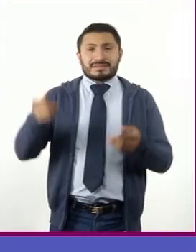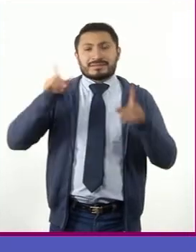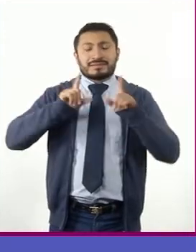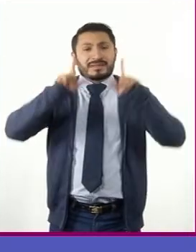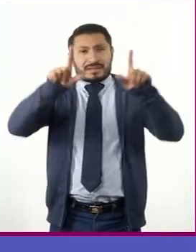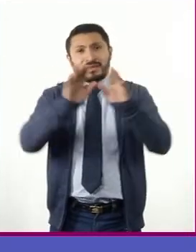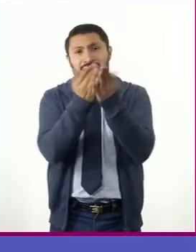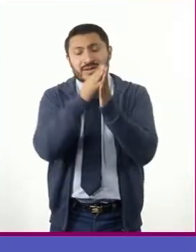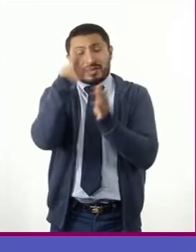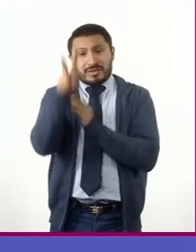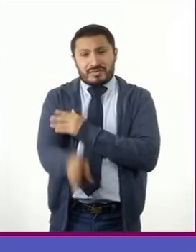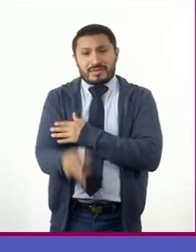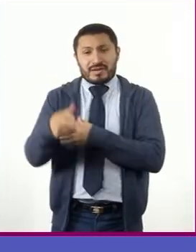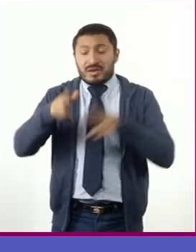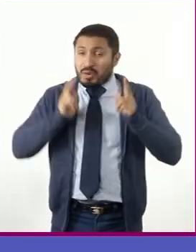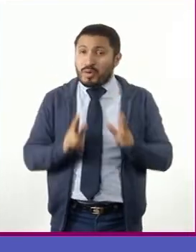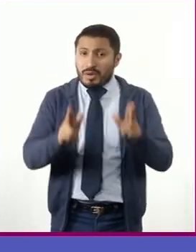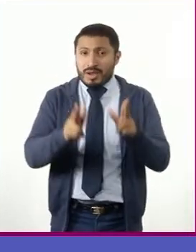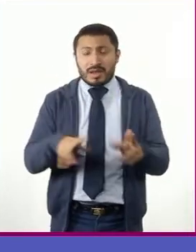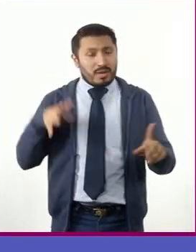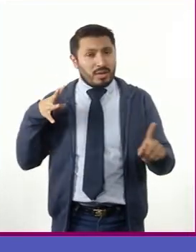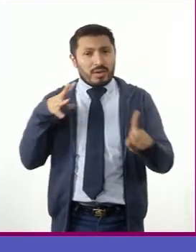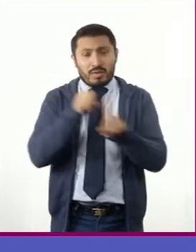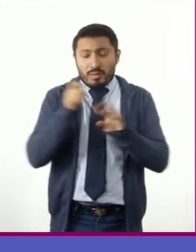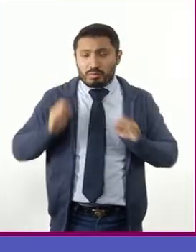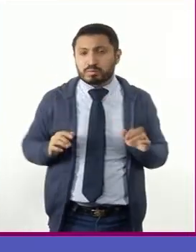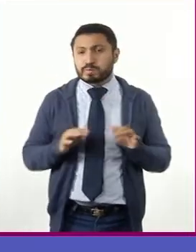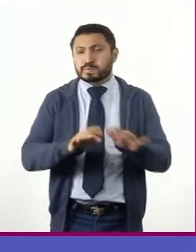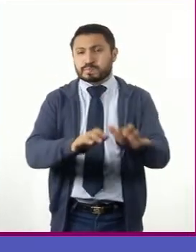Bernal, heroísmo, conquista.